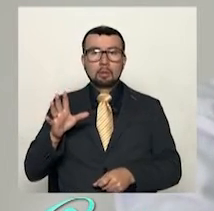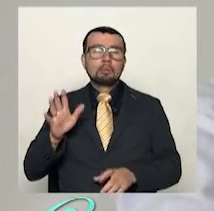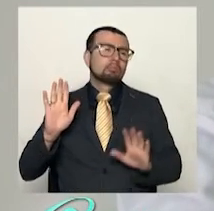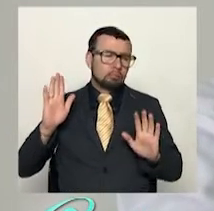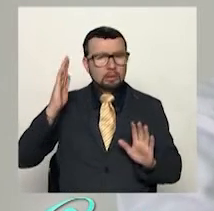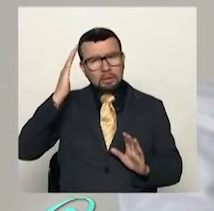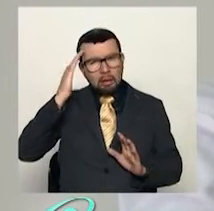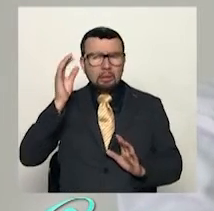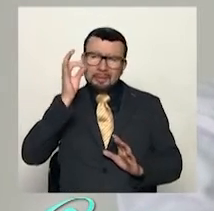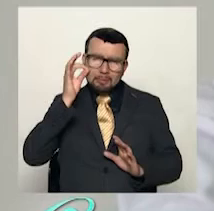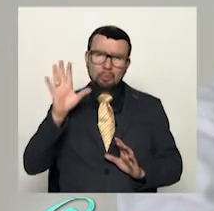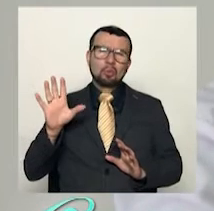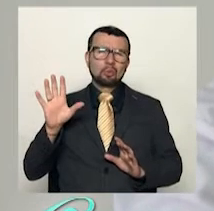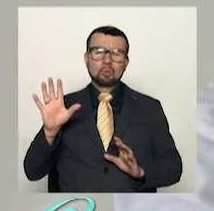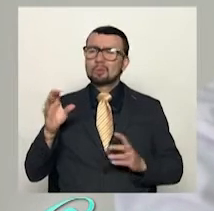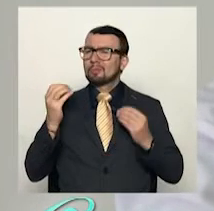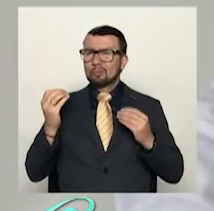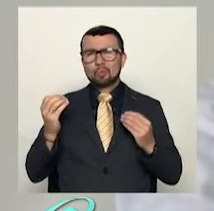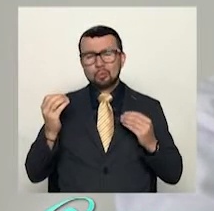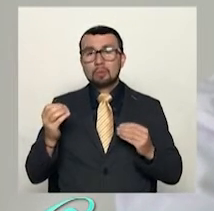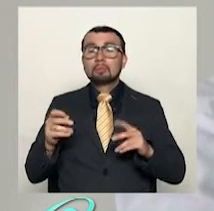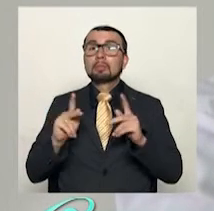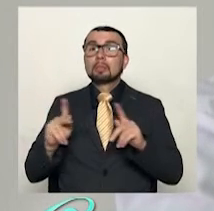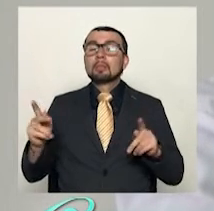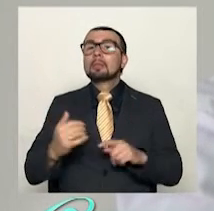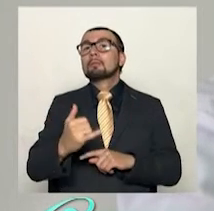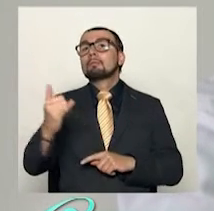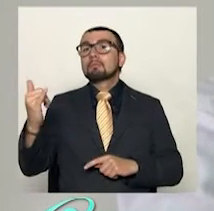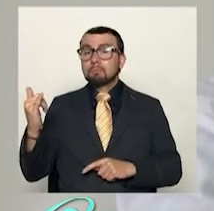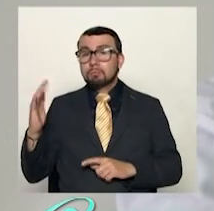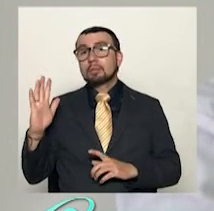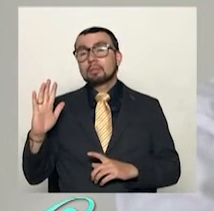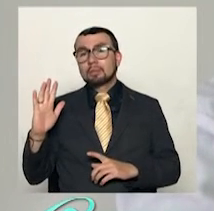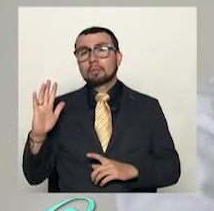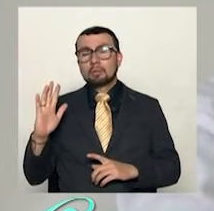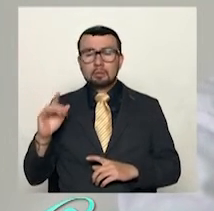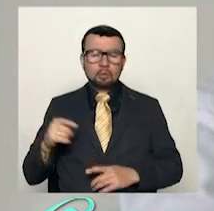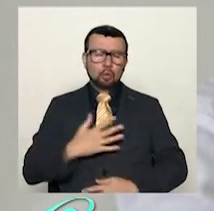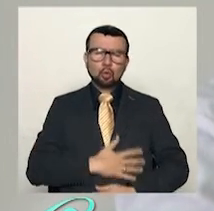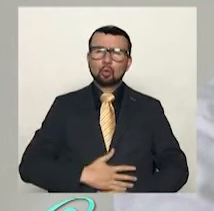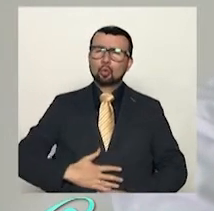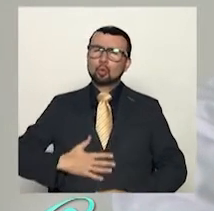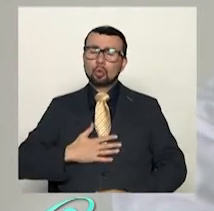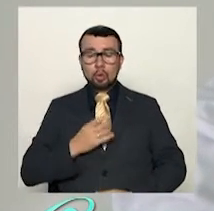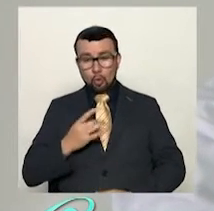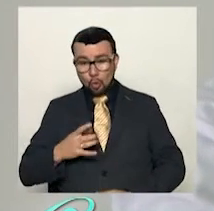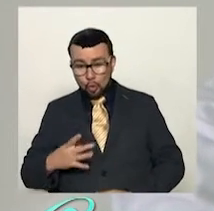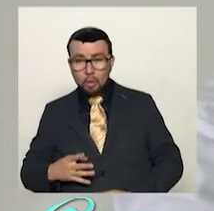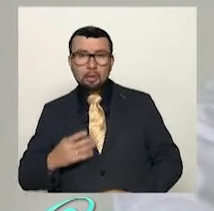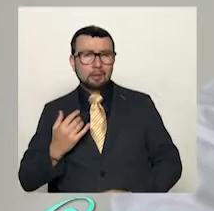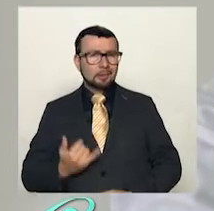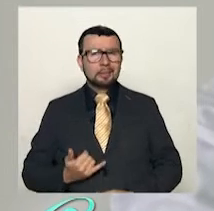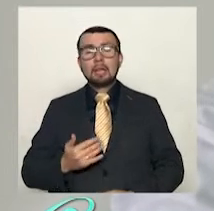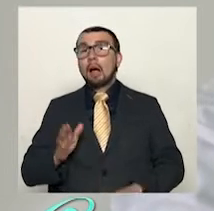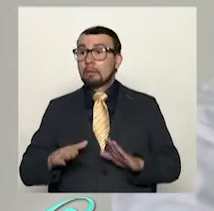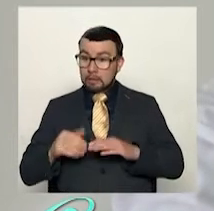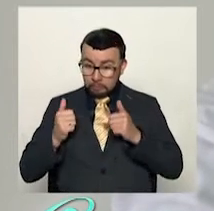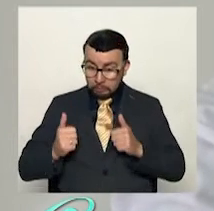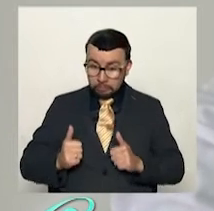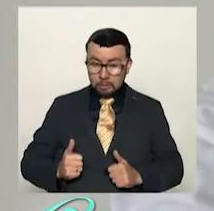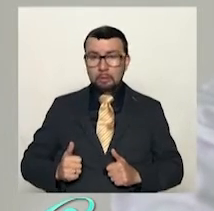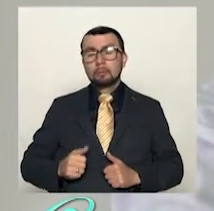negarlo, en un número alto de pacientes, los dolores abdominales son por patologías muy benignas y